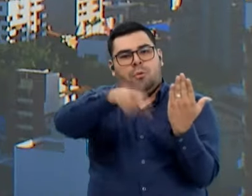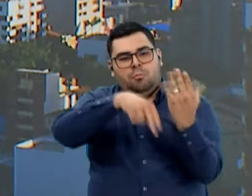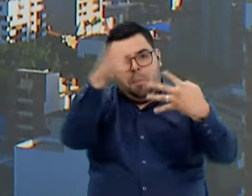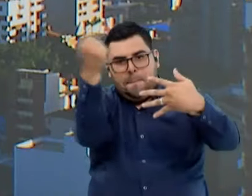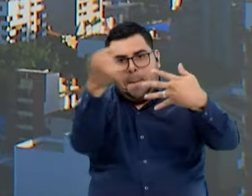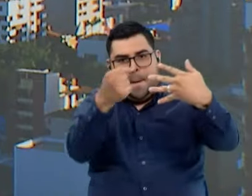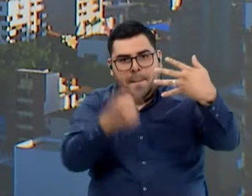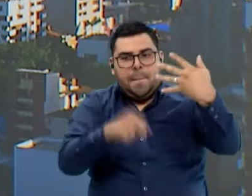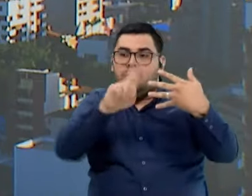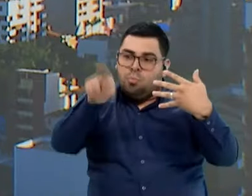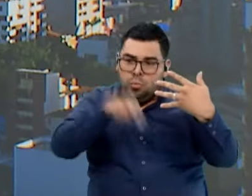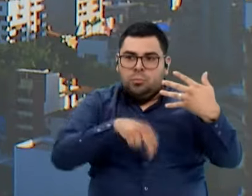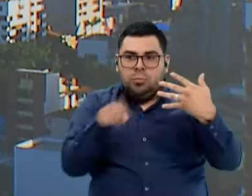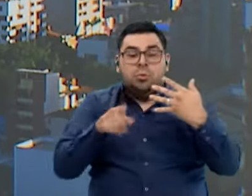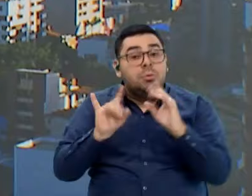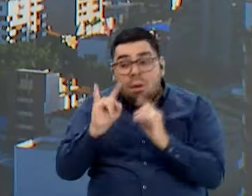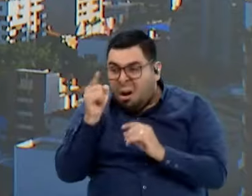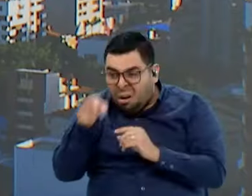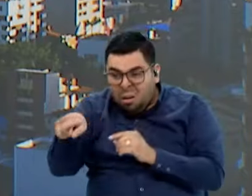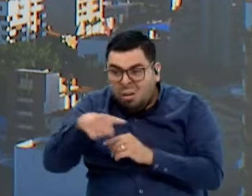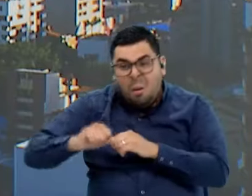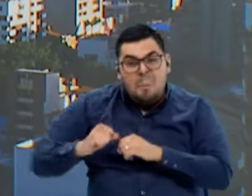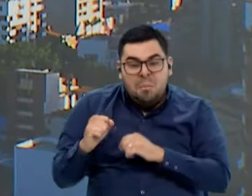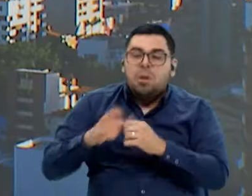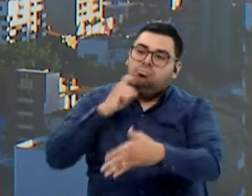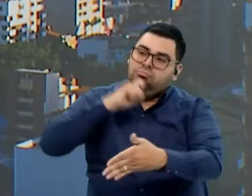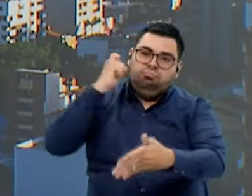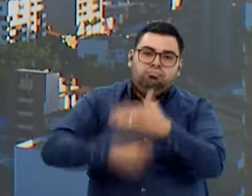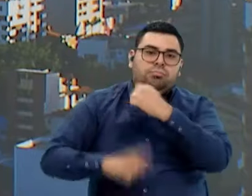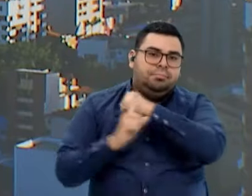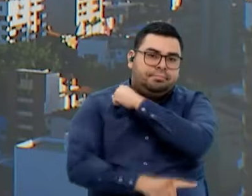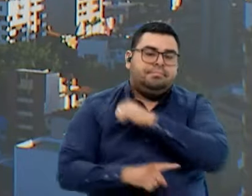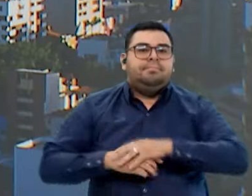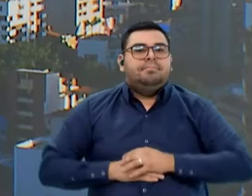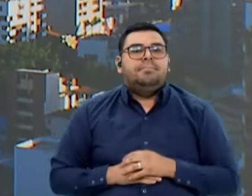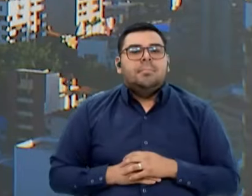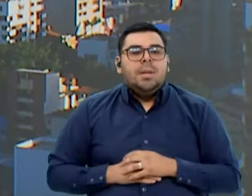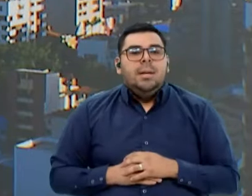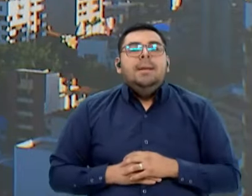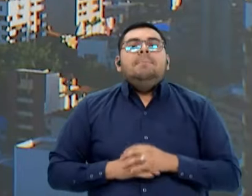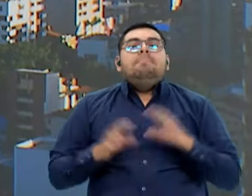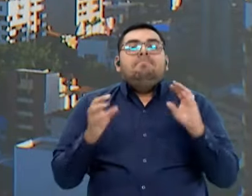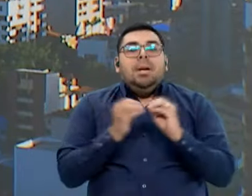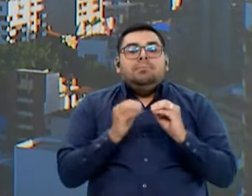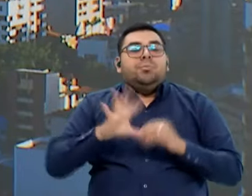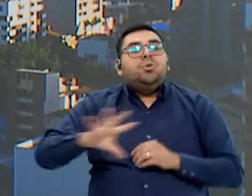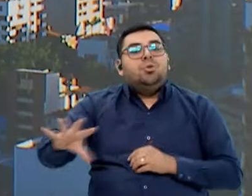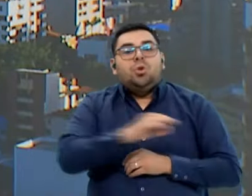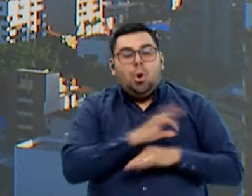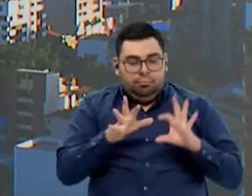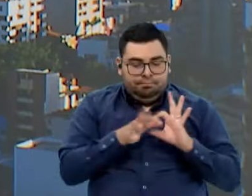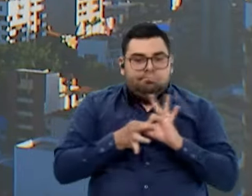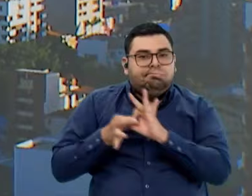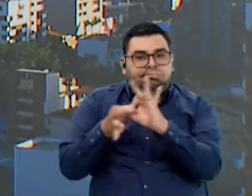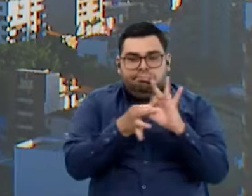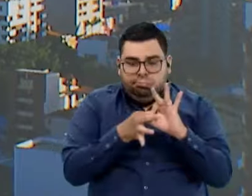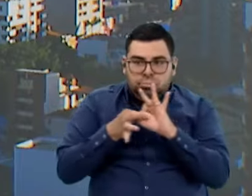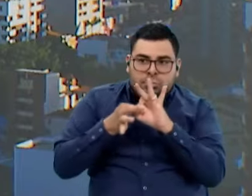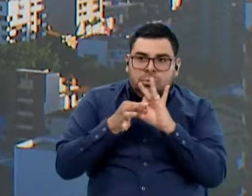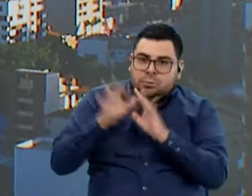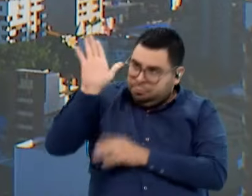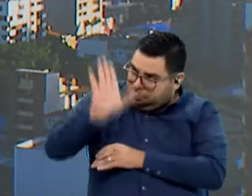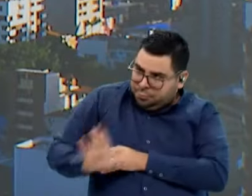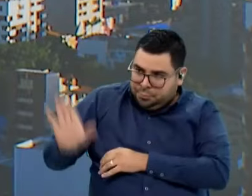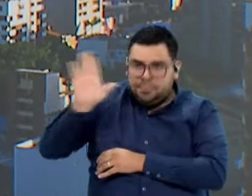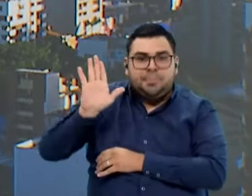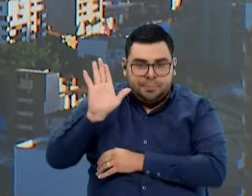a las personas que están cometiendo esos hechos. Y segundo, que nos integremos todos con el departamento. En este caso, en el departamento de Santander o norte de